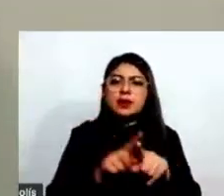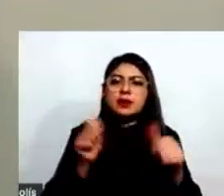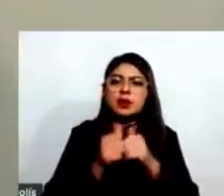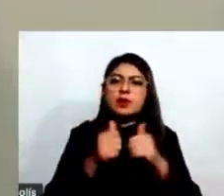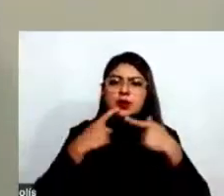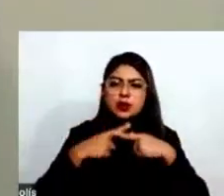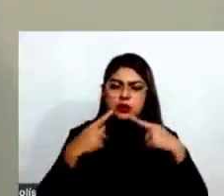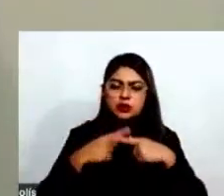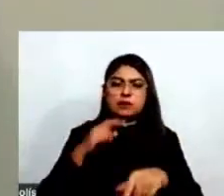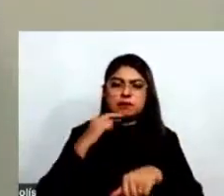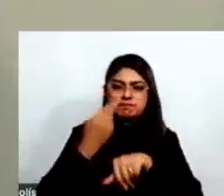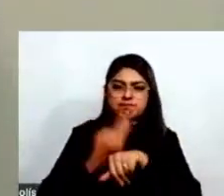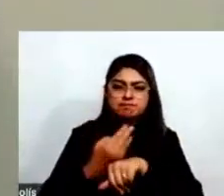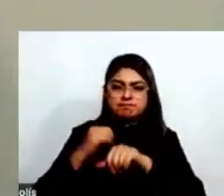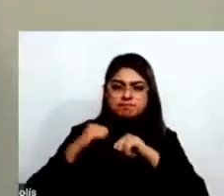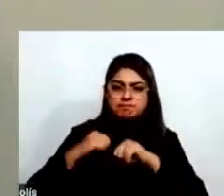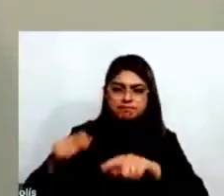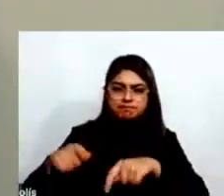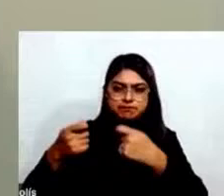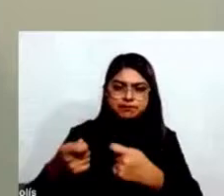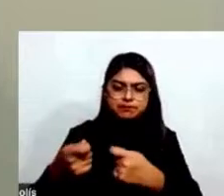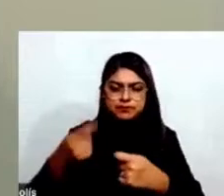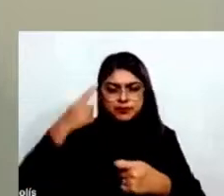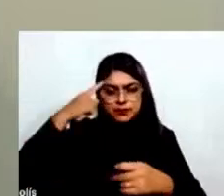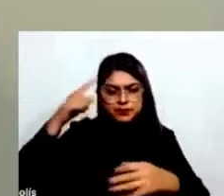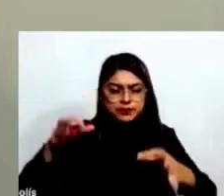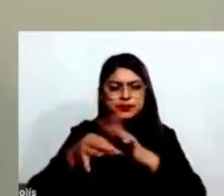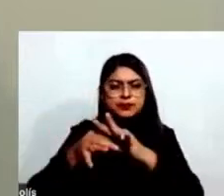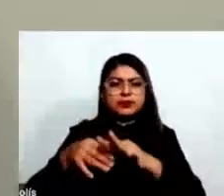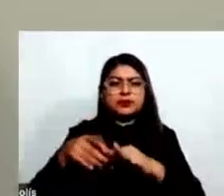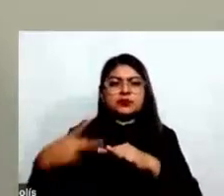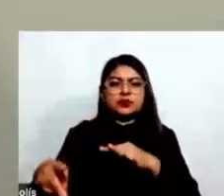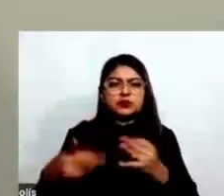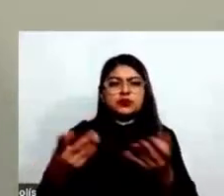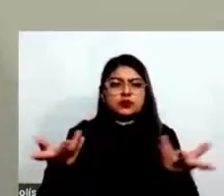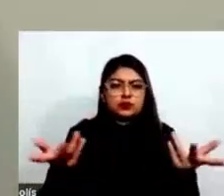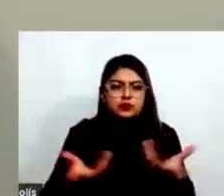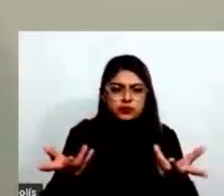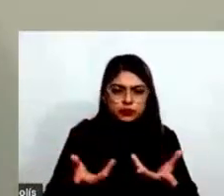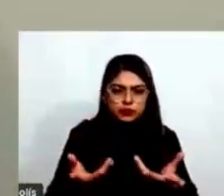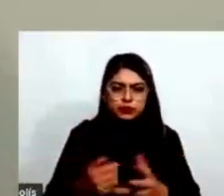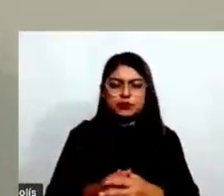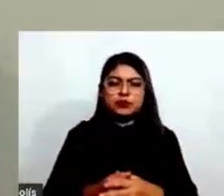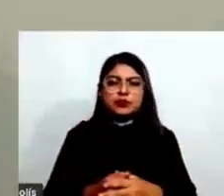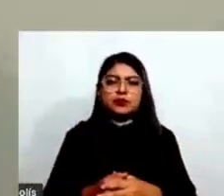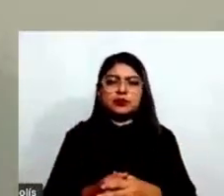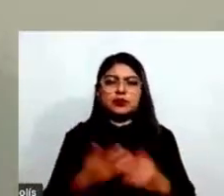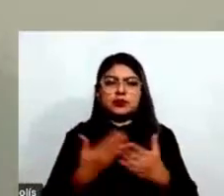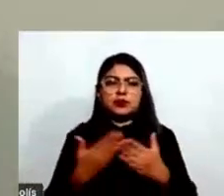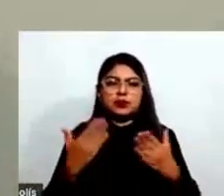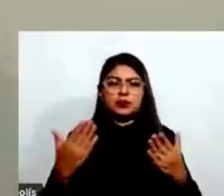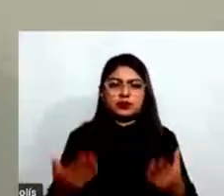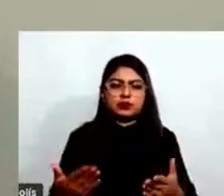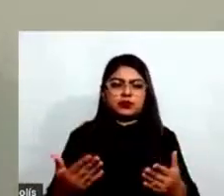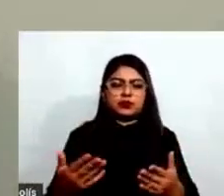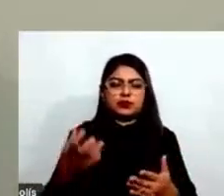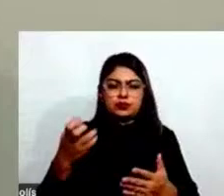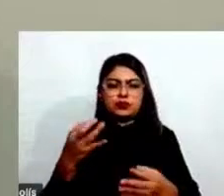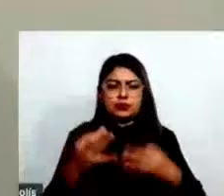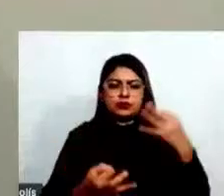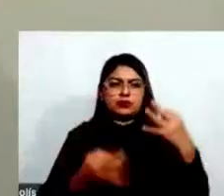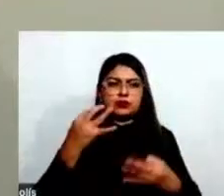depende para su adecuado ejercicio de su función. Por lo tanto, el Tribunal Internacional ha